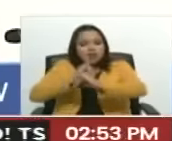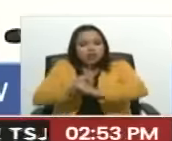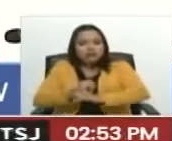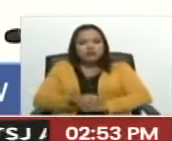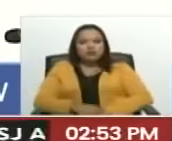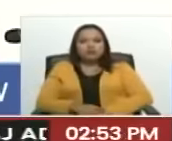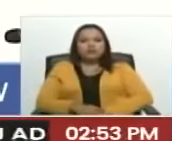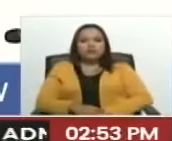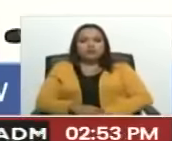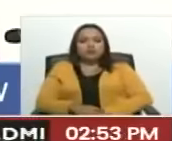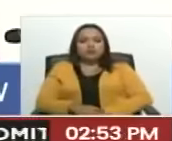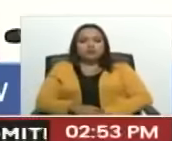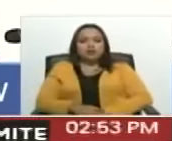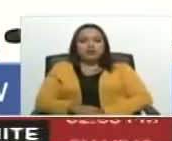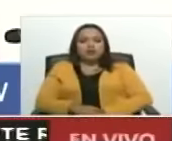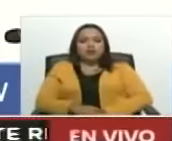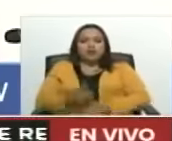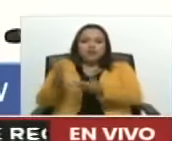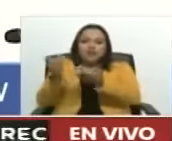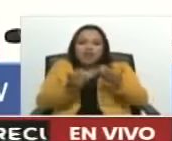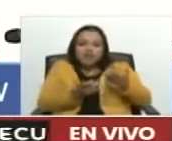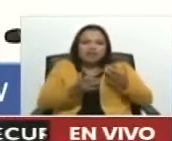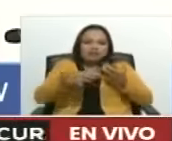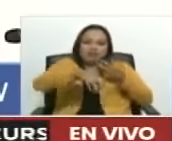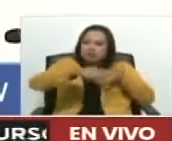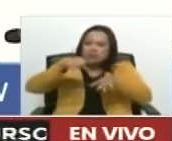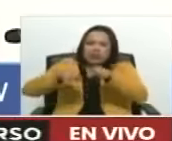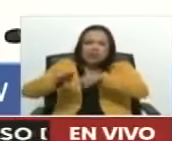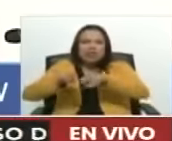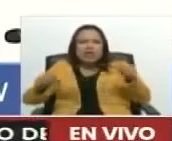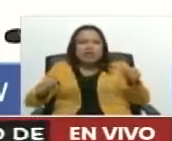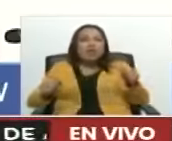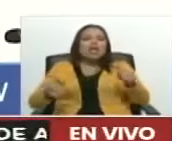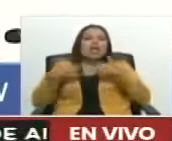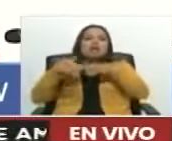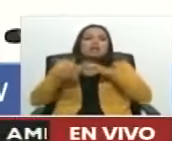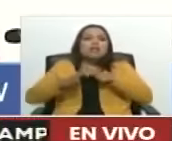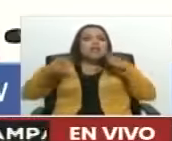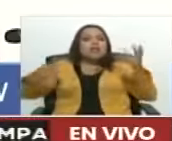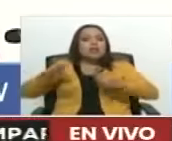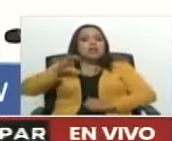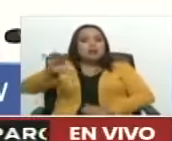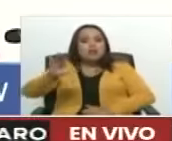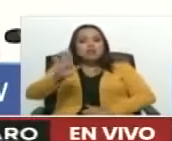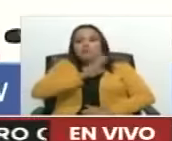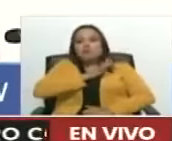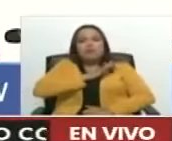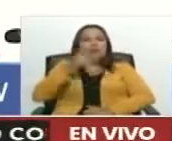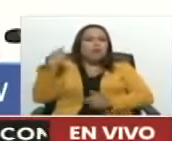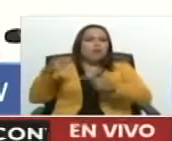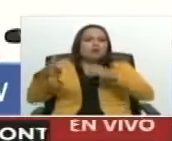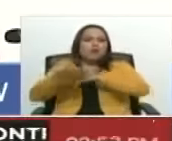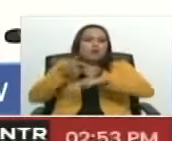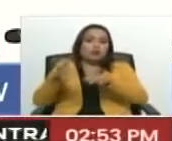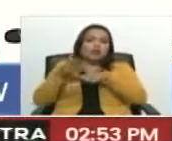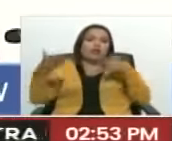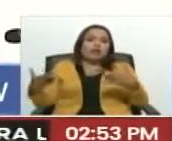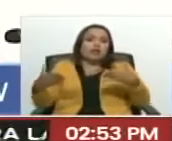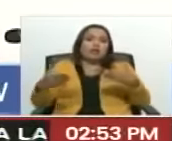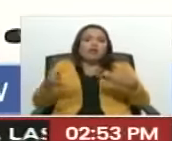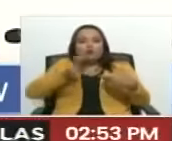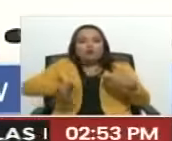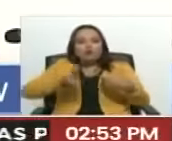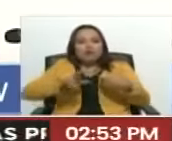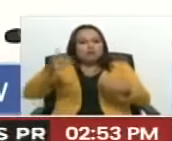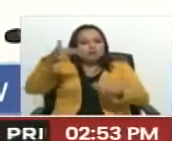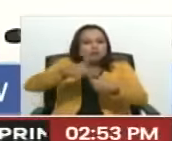empresas de transnacionales de los grandes países pertenecientes a los imperios para la explotación de esas